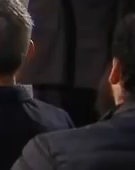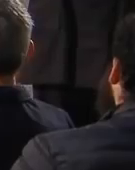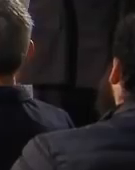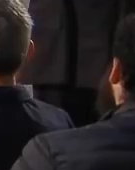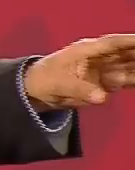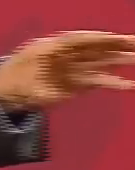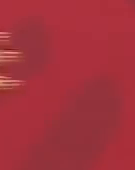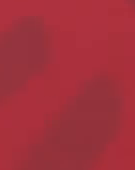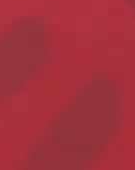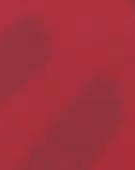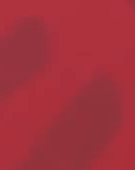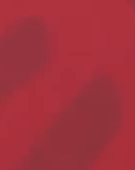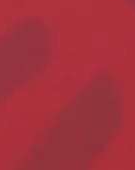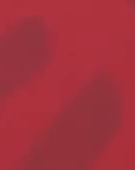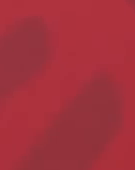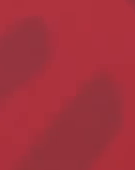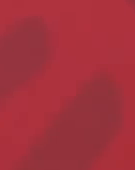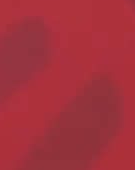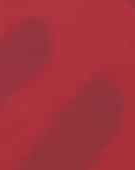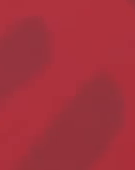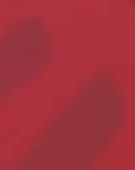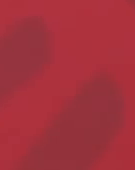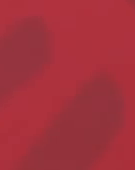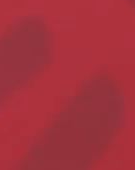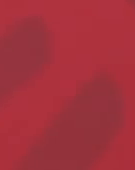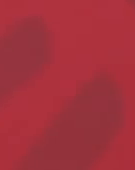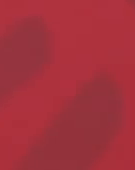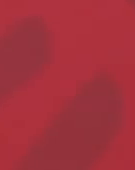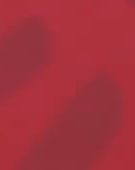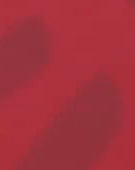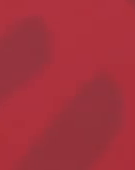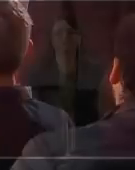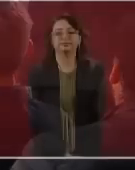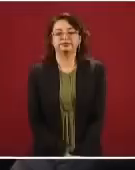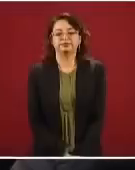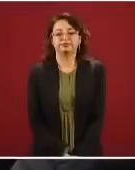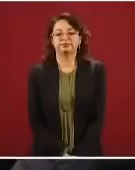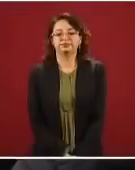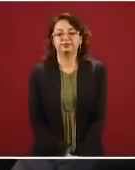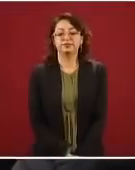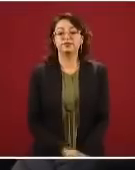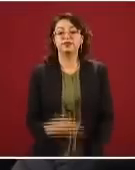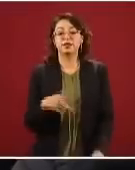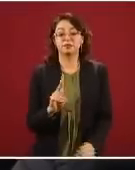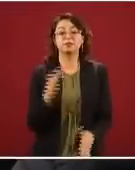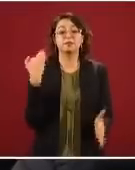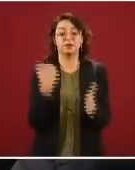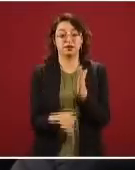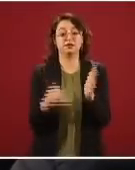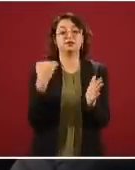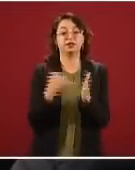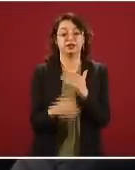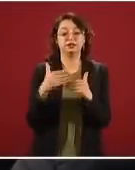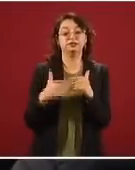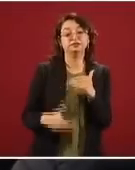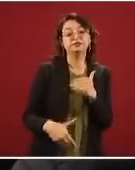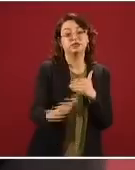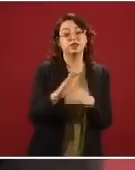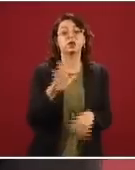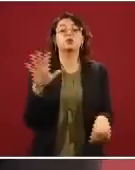Ya eso se acabó. Bueno, pero falta,